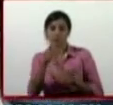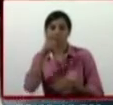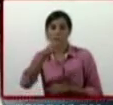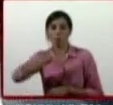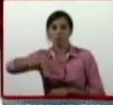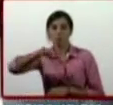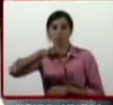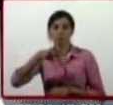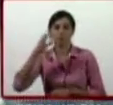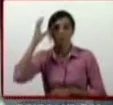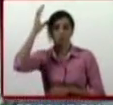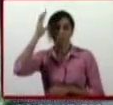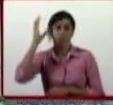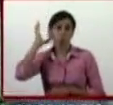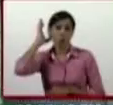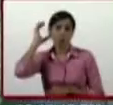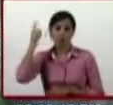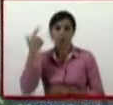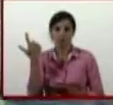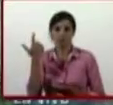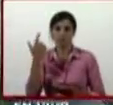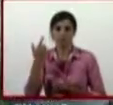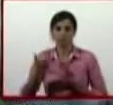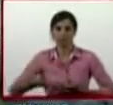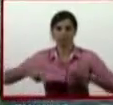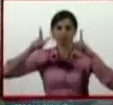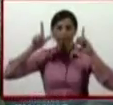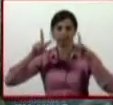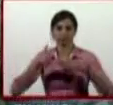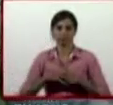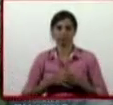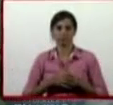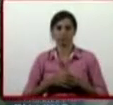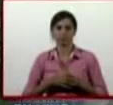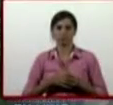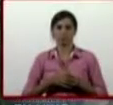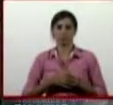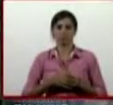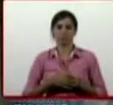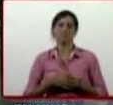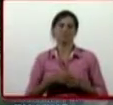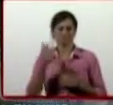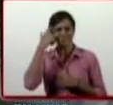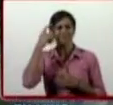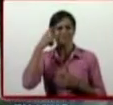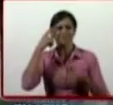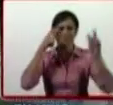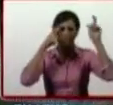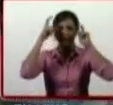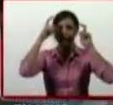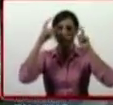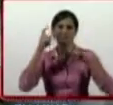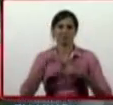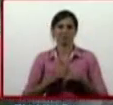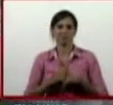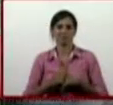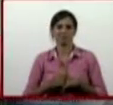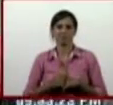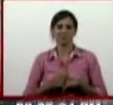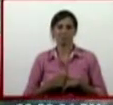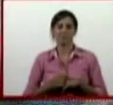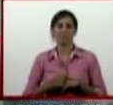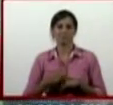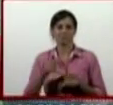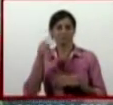de conciencia que permite ellos, mi comandante Chávez sin duda, pudiéramos decir nosotros, no aron el mar. La gente